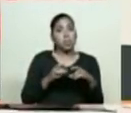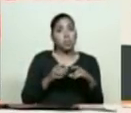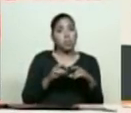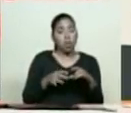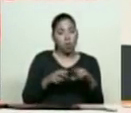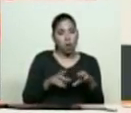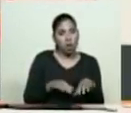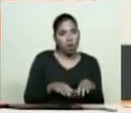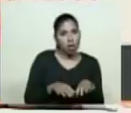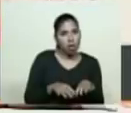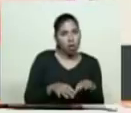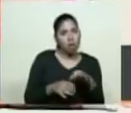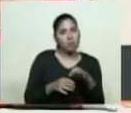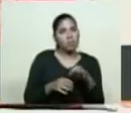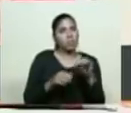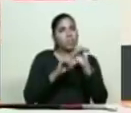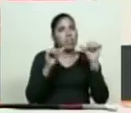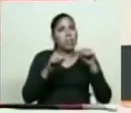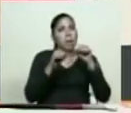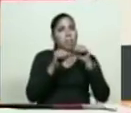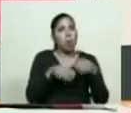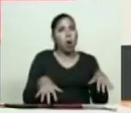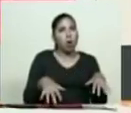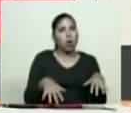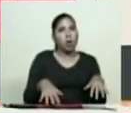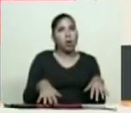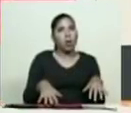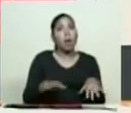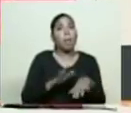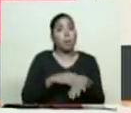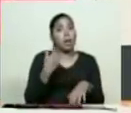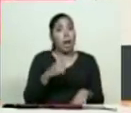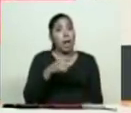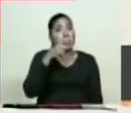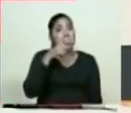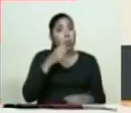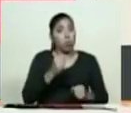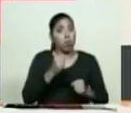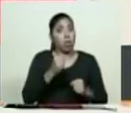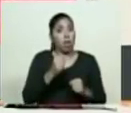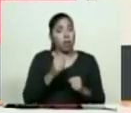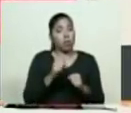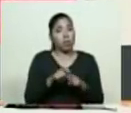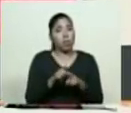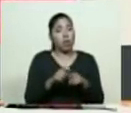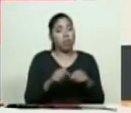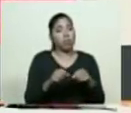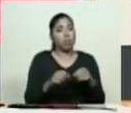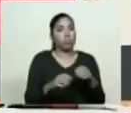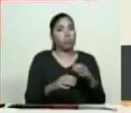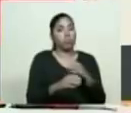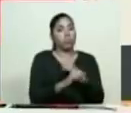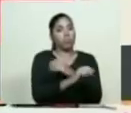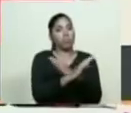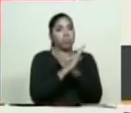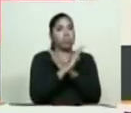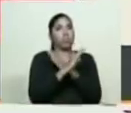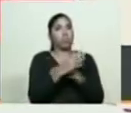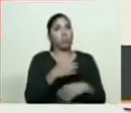acceder al sistema porque tiene ese nivel de seguridad. No pueden hacerlo más de una vez.